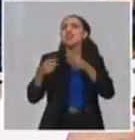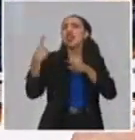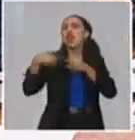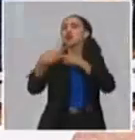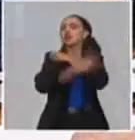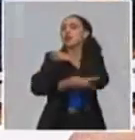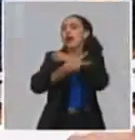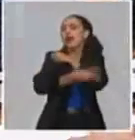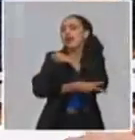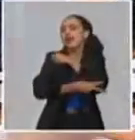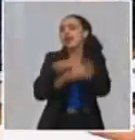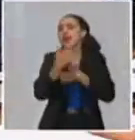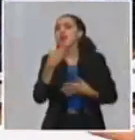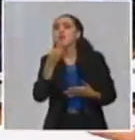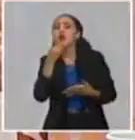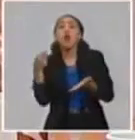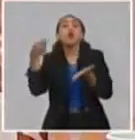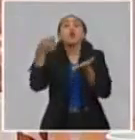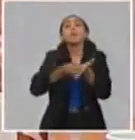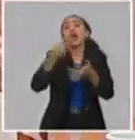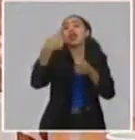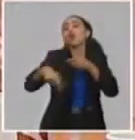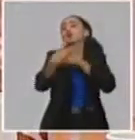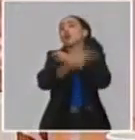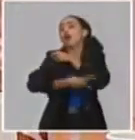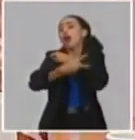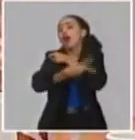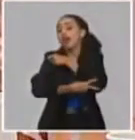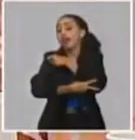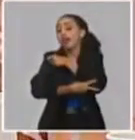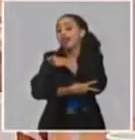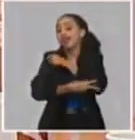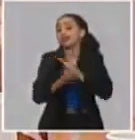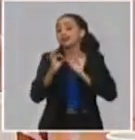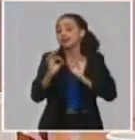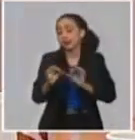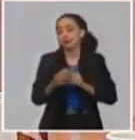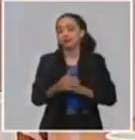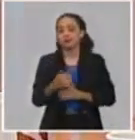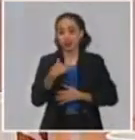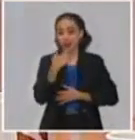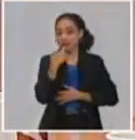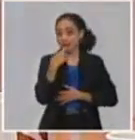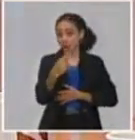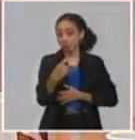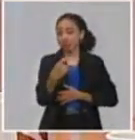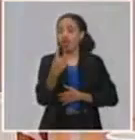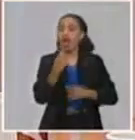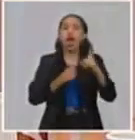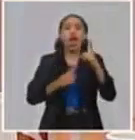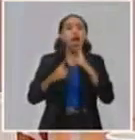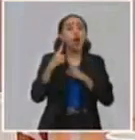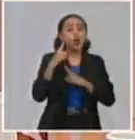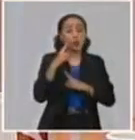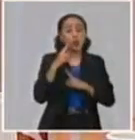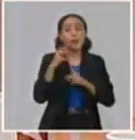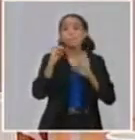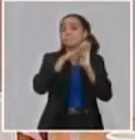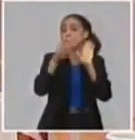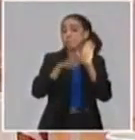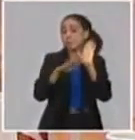exportar. Hay una serie de restricciones en el país a determinadas